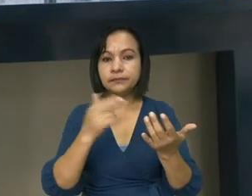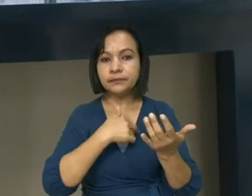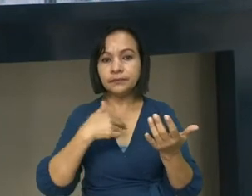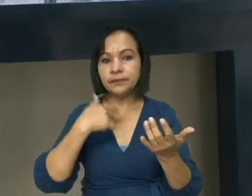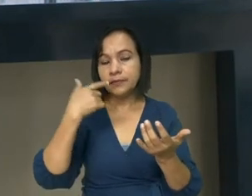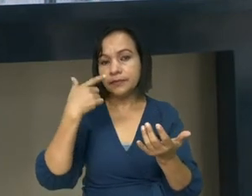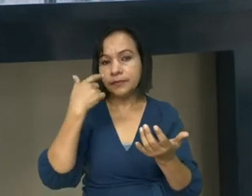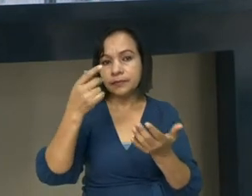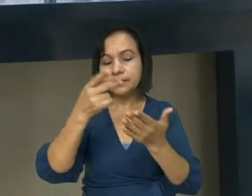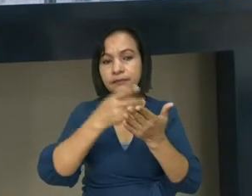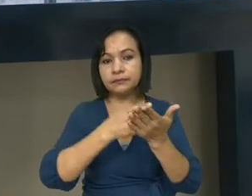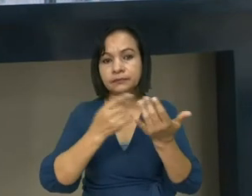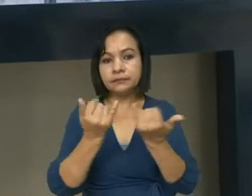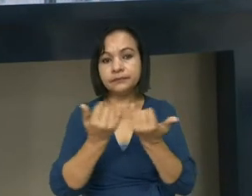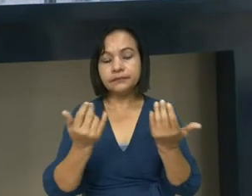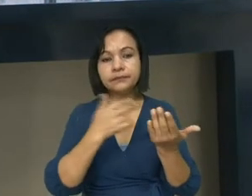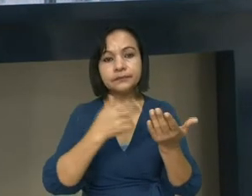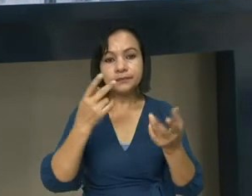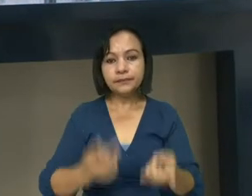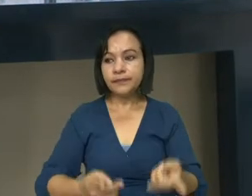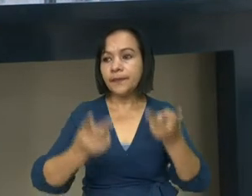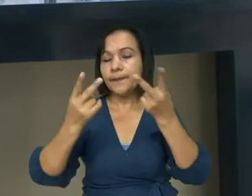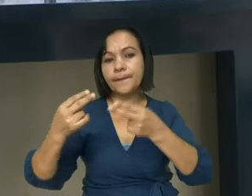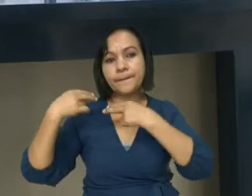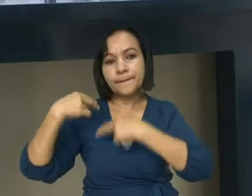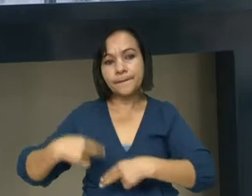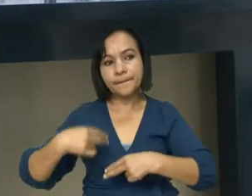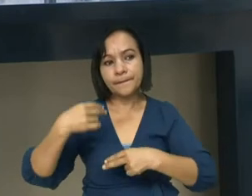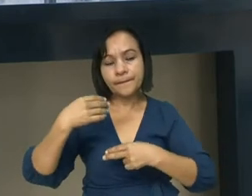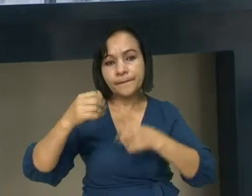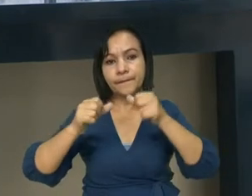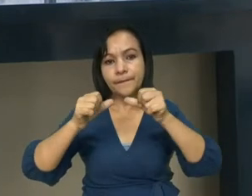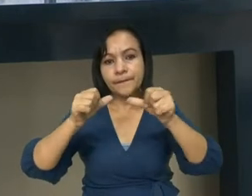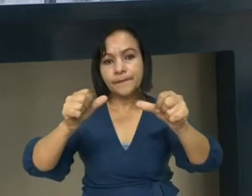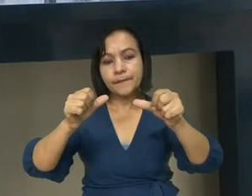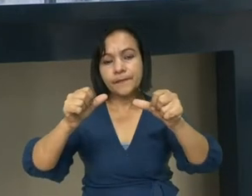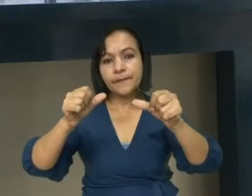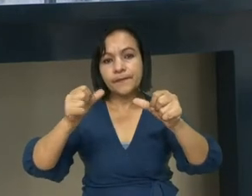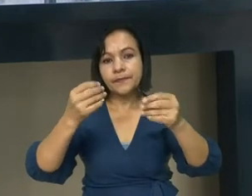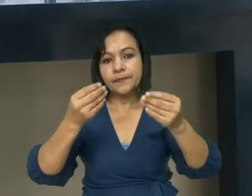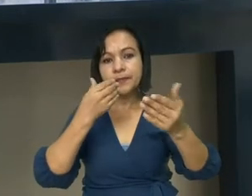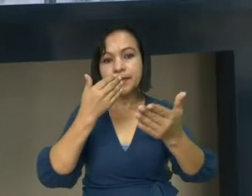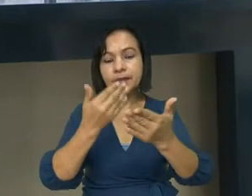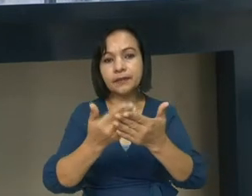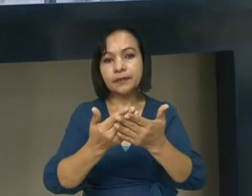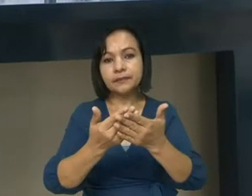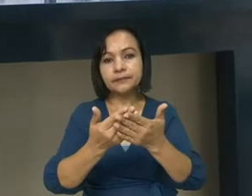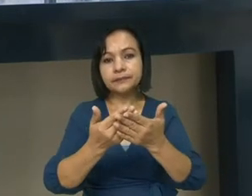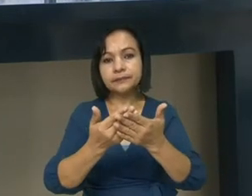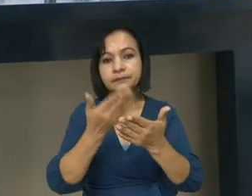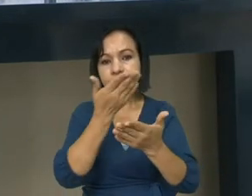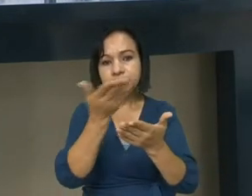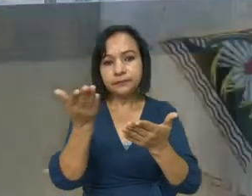todos estos proyectos que la familia viven y evalúan, creo yo, de manera sistemática y cotidiana en el territorio. Muchísimas gracias. Igualmente a usted.